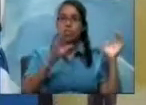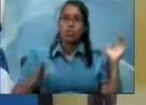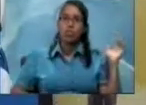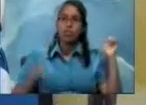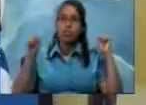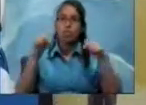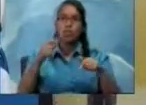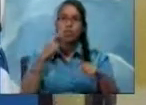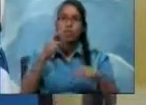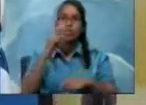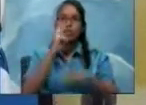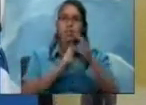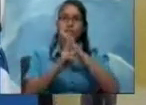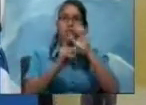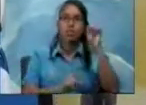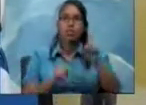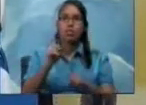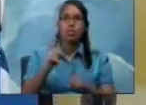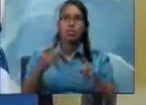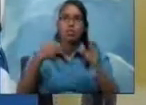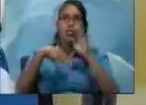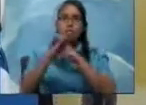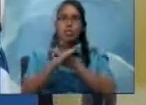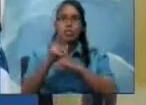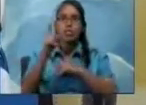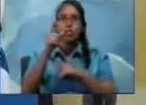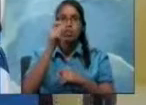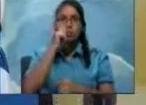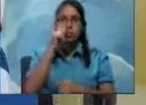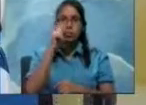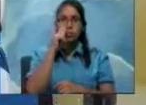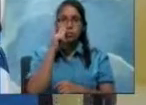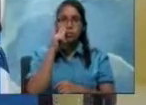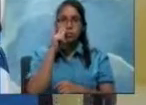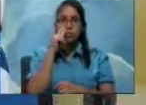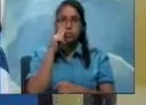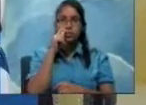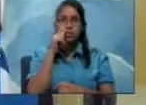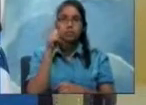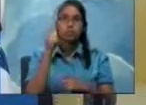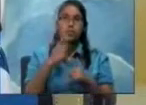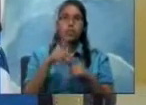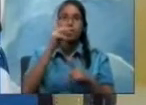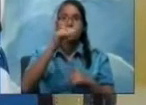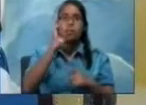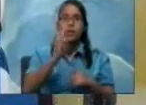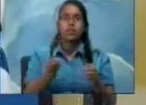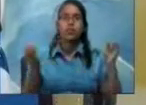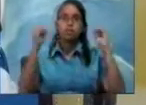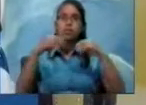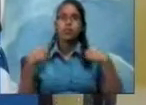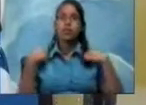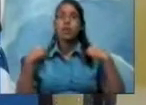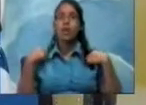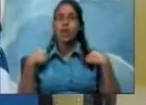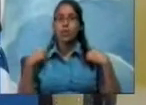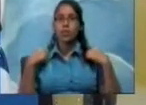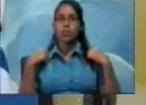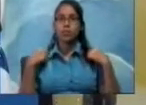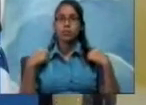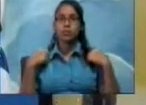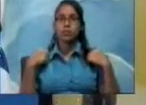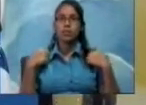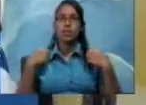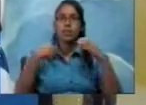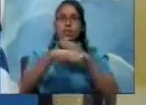dice versículo 11 subió Simón Pedro Ajá Pedro se puso la ropa